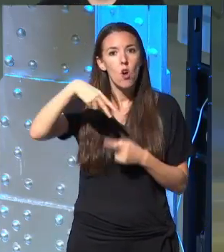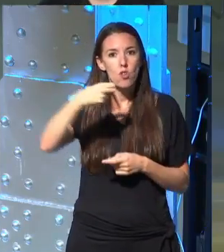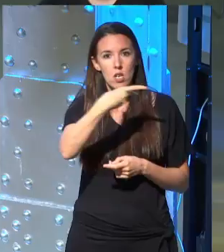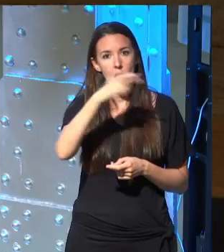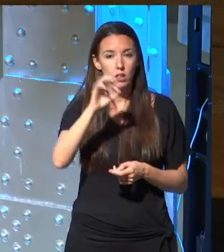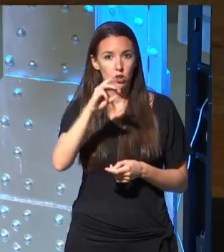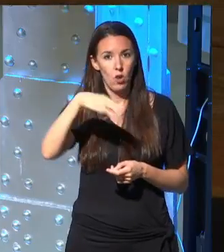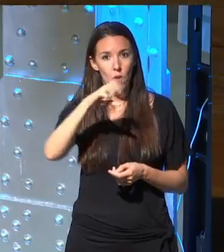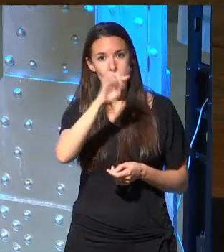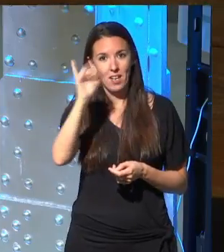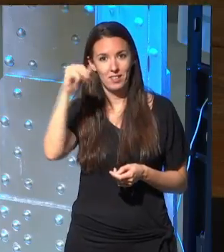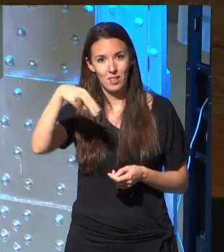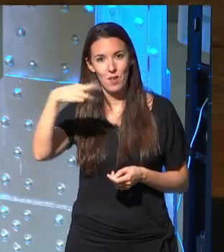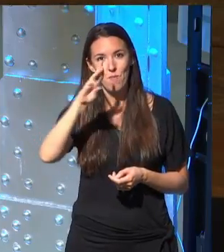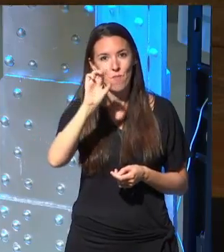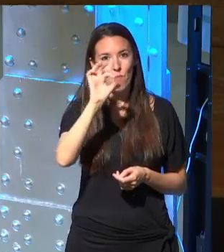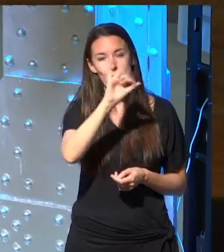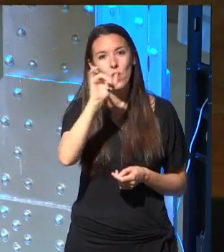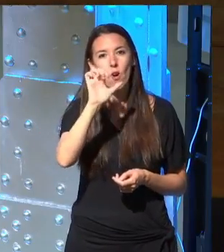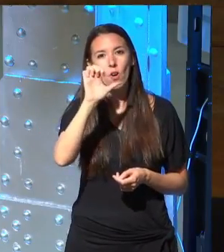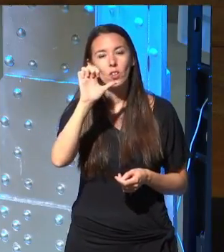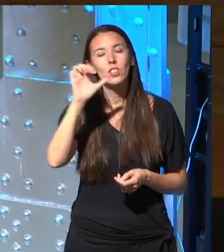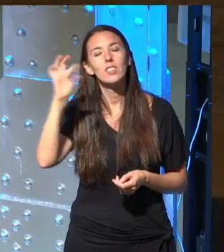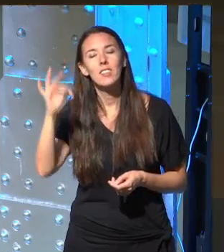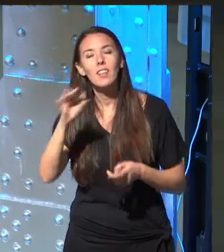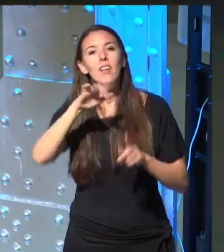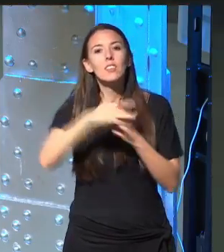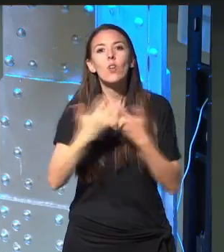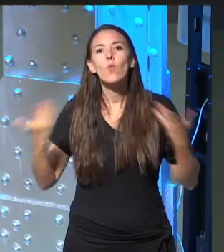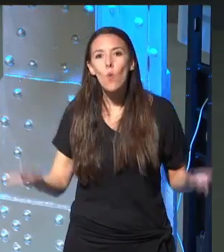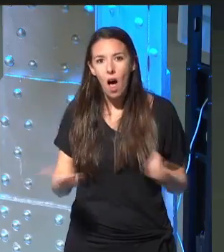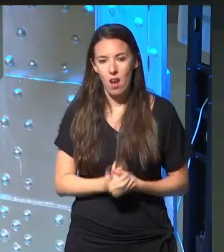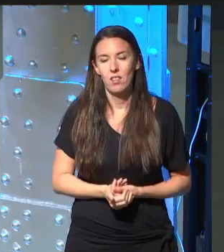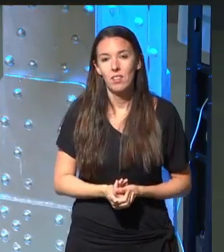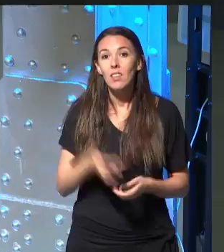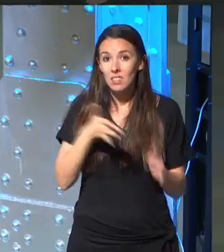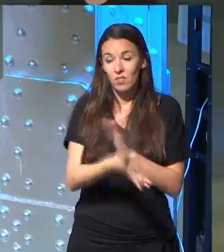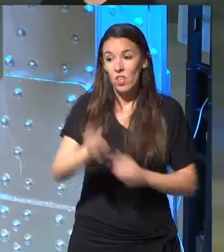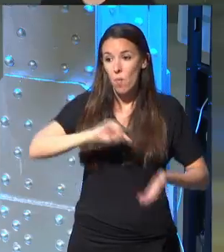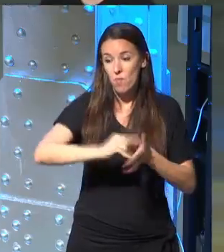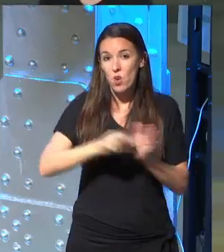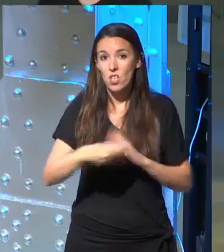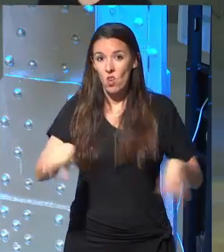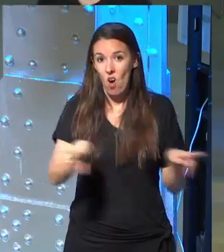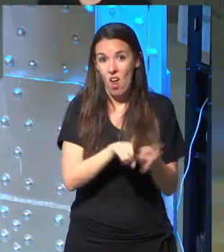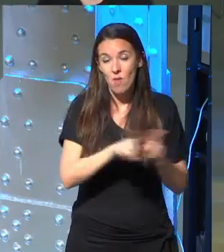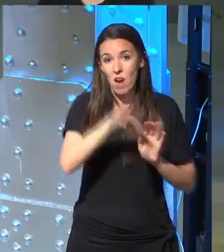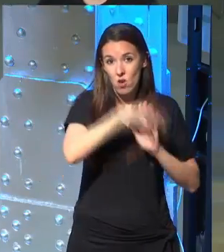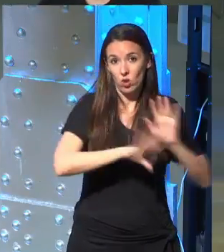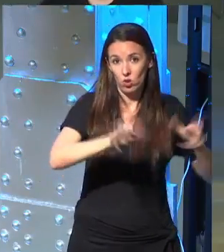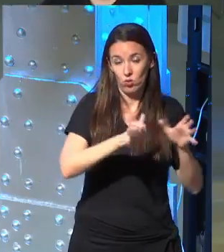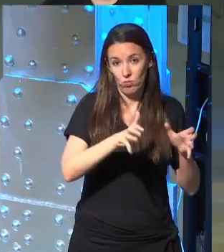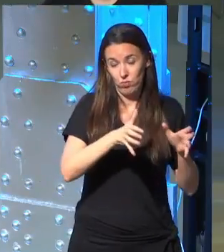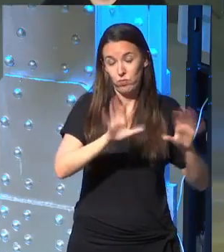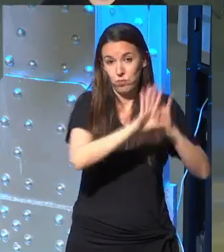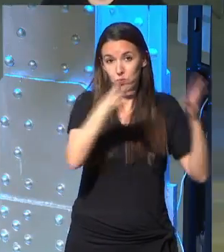Martín Project. Bueno, gracias. El Nacho Martín Project es un proyecto de los hermanos podcast, que es el podcast